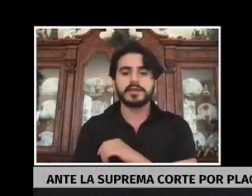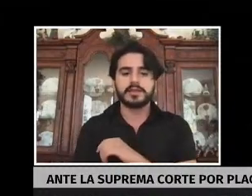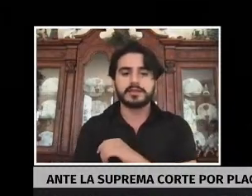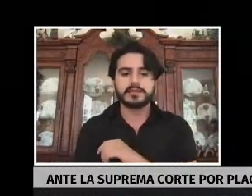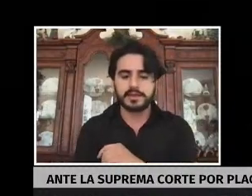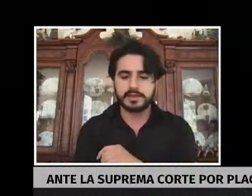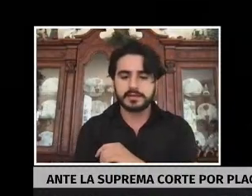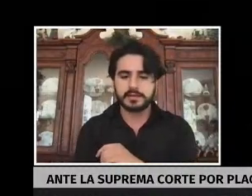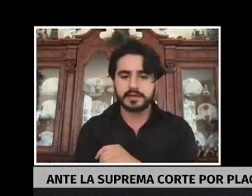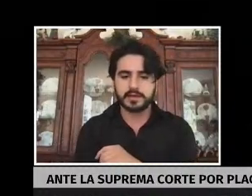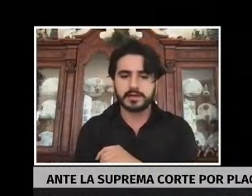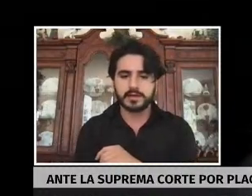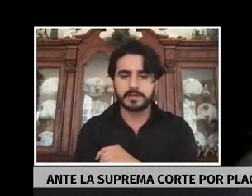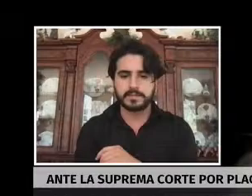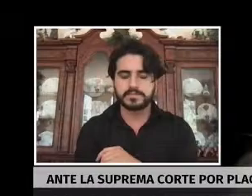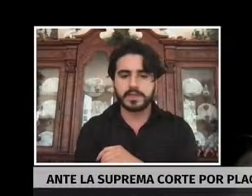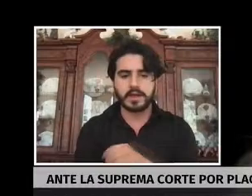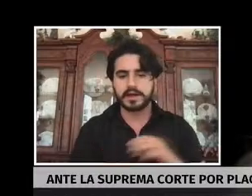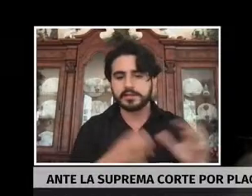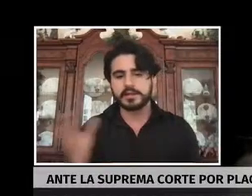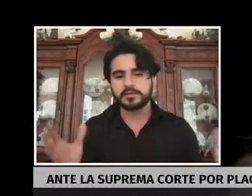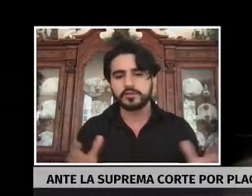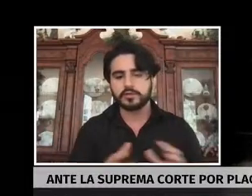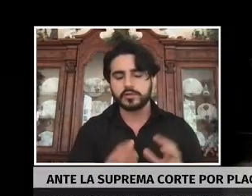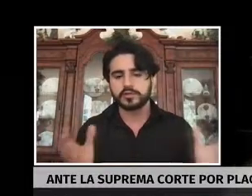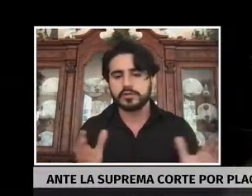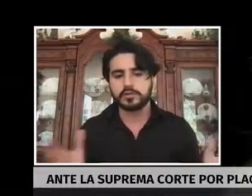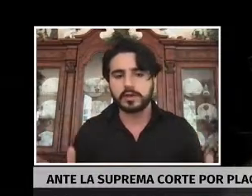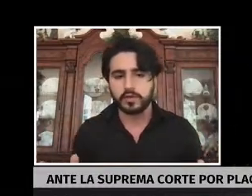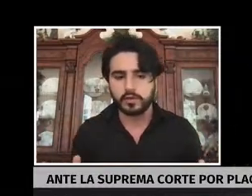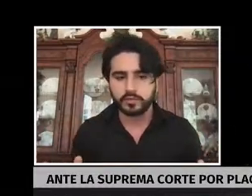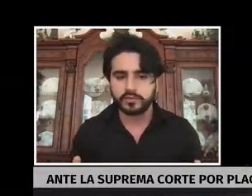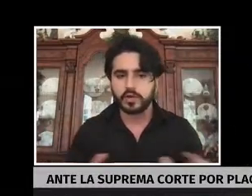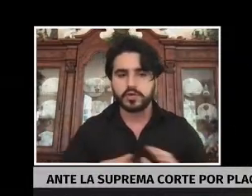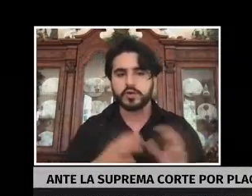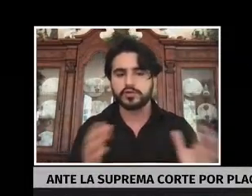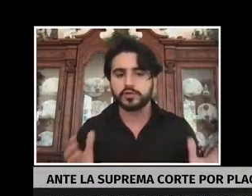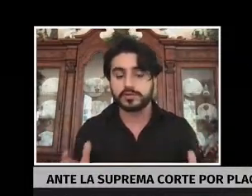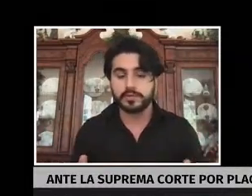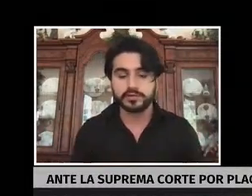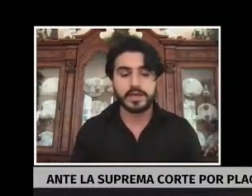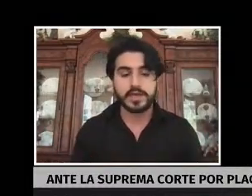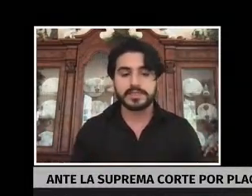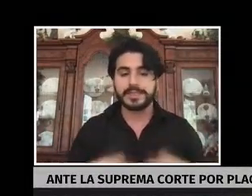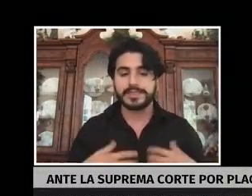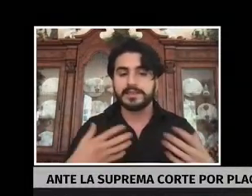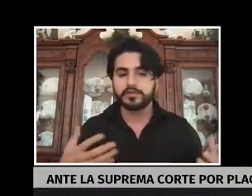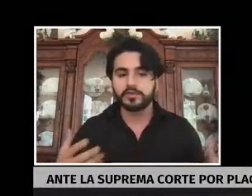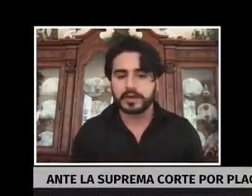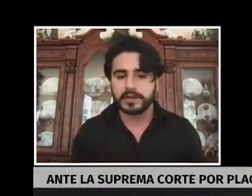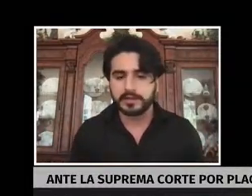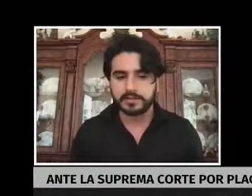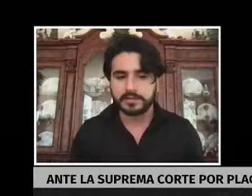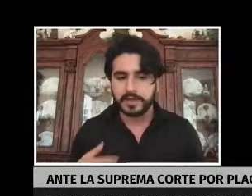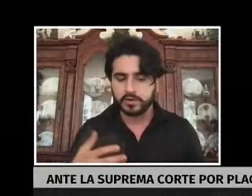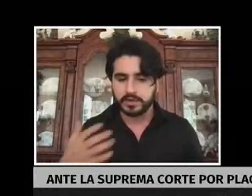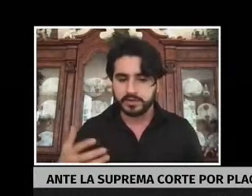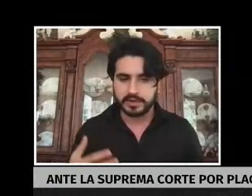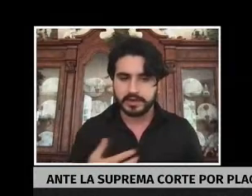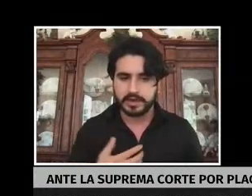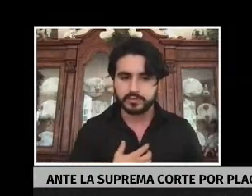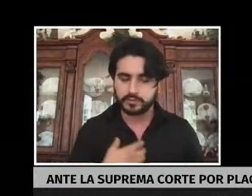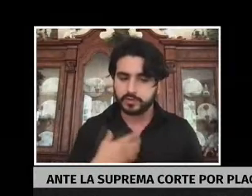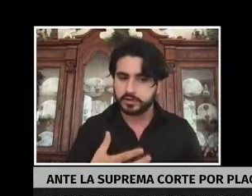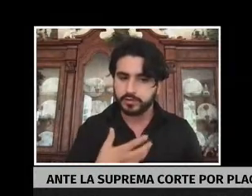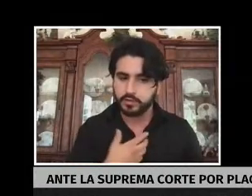Esto quiere decir, a grandes rasgos, los delitos de corrupción o otros tipos de delitos en el desempeño